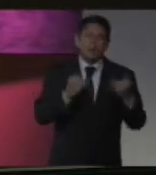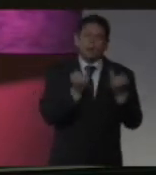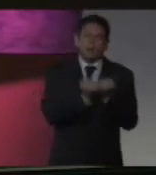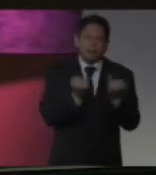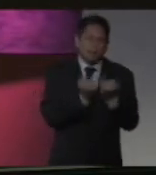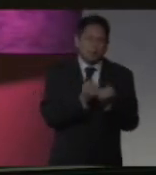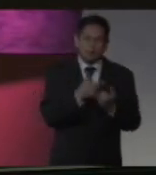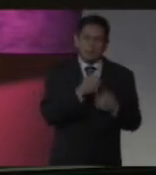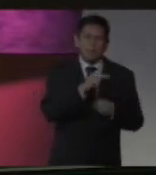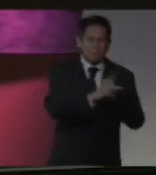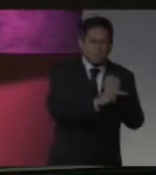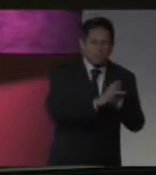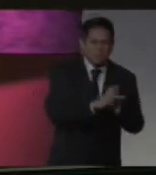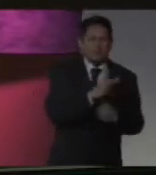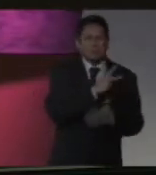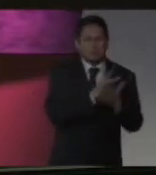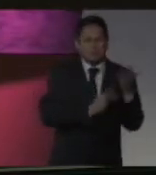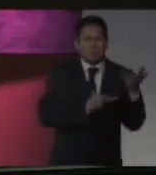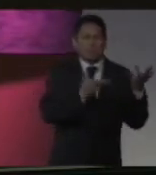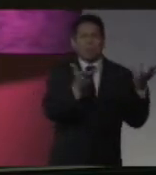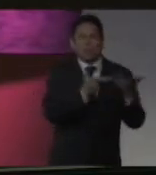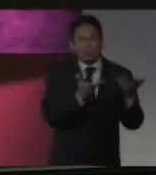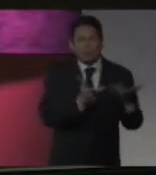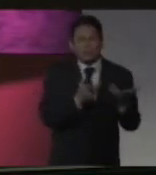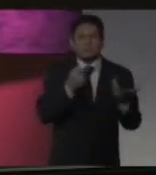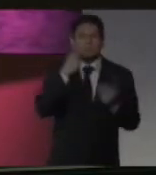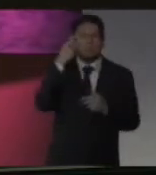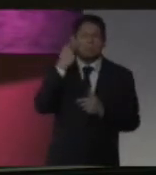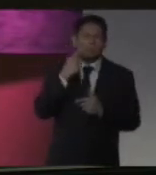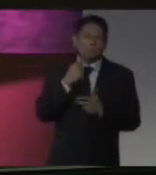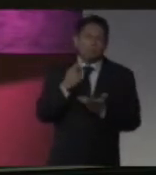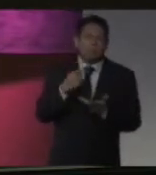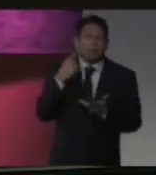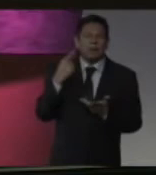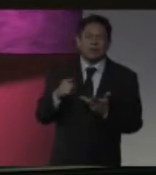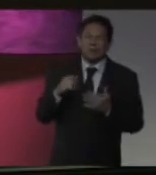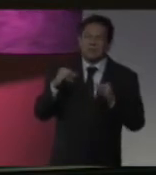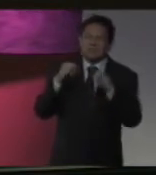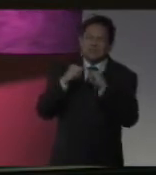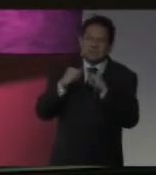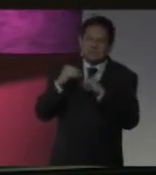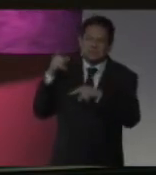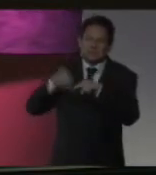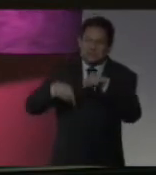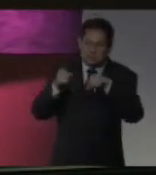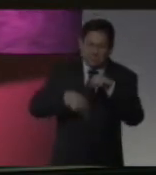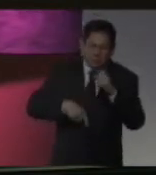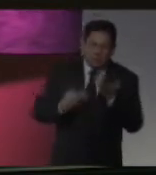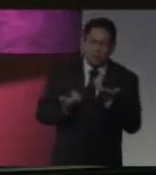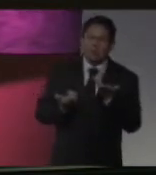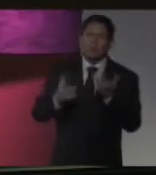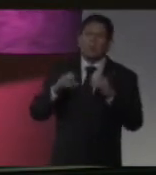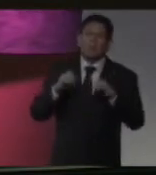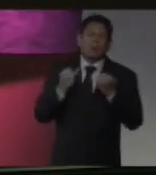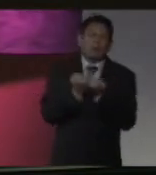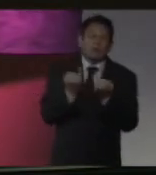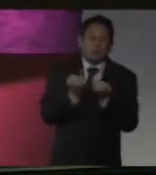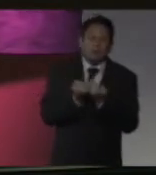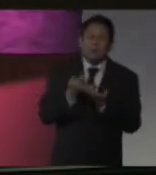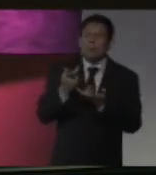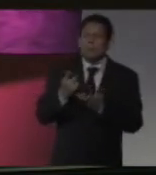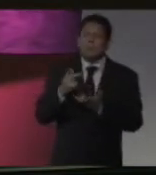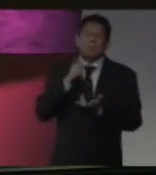trabajo, con programas de, ya lo sabemos, ajuste estructural, desmantelamiento de las instituciones estatales, procesos de privatización